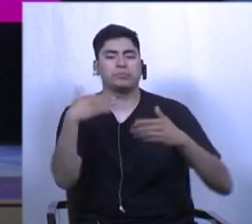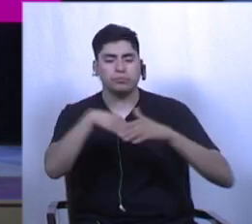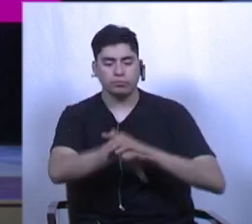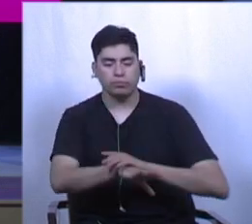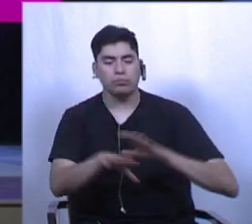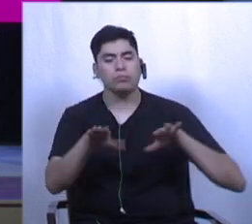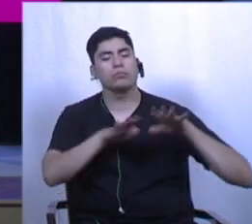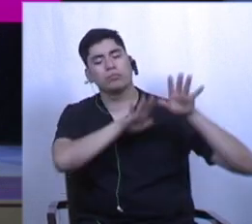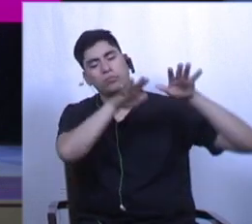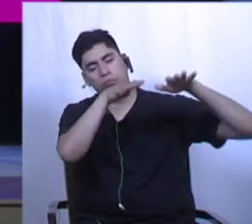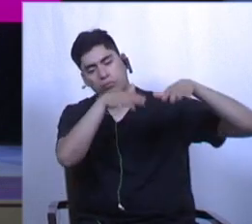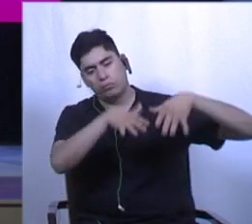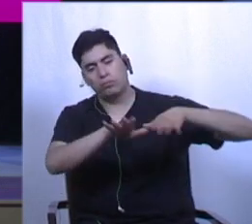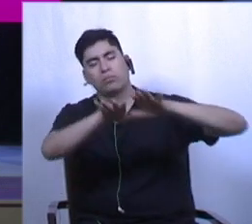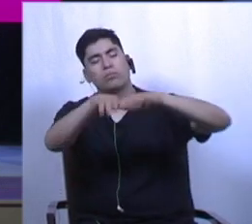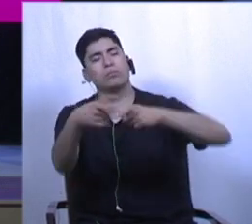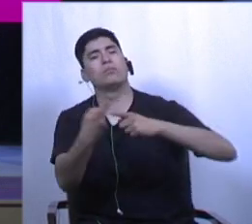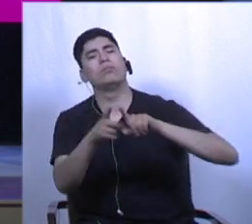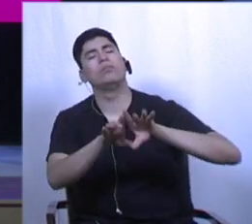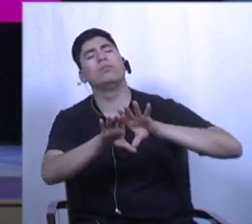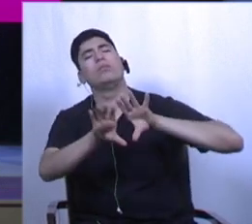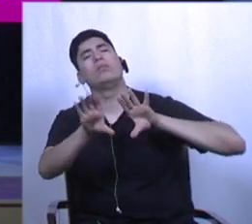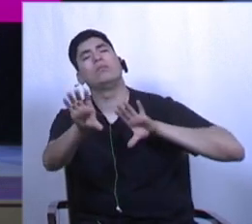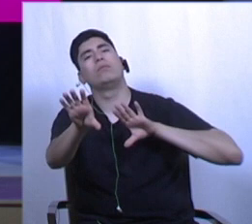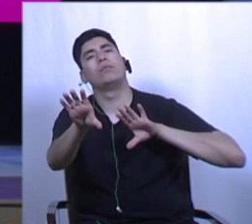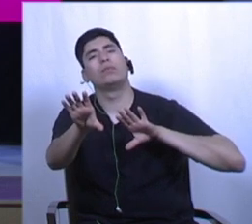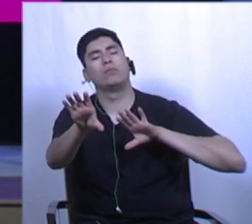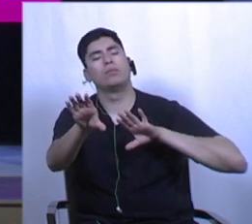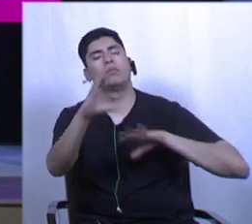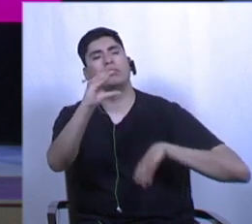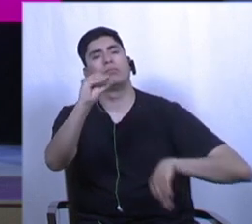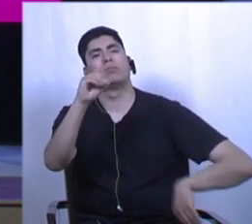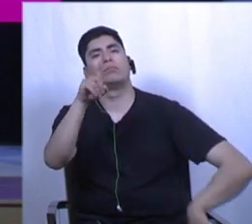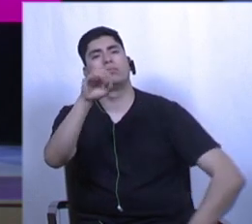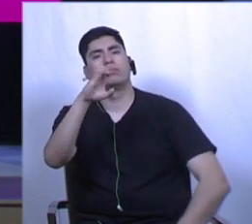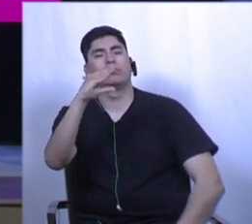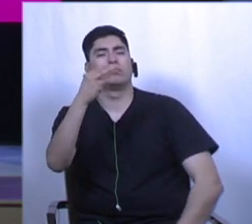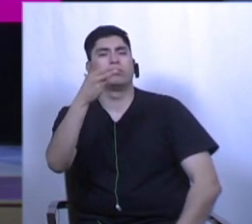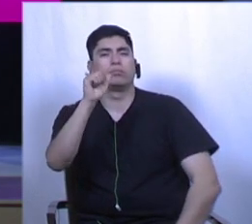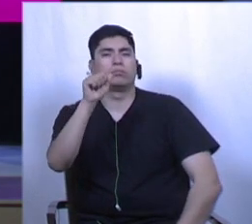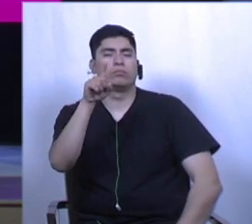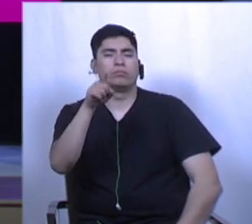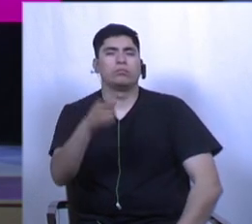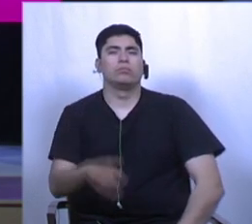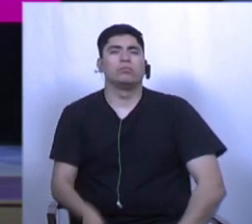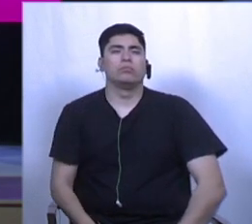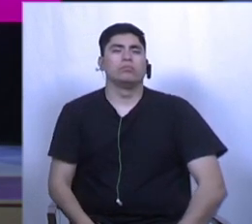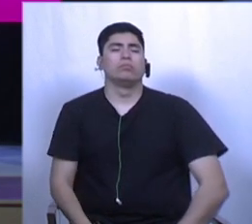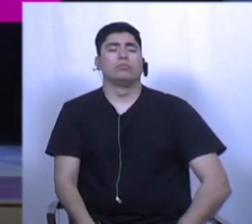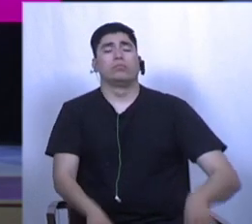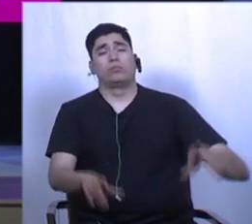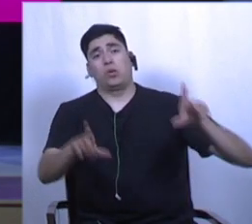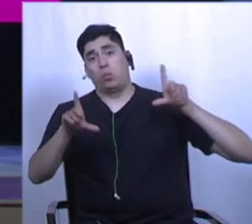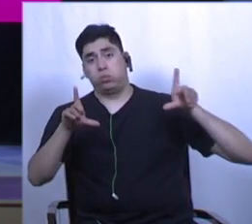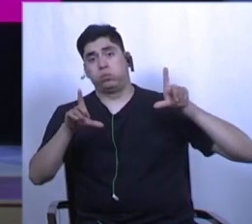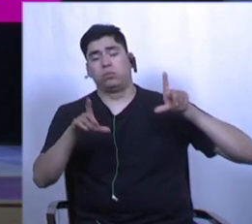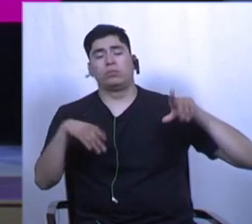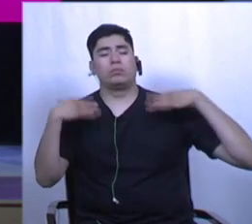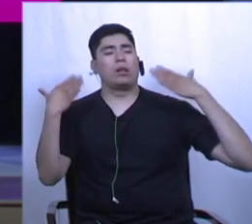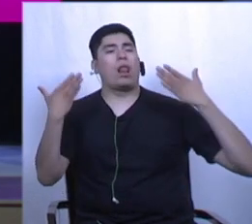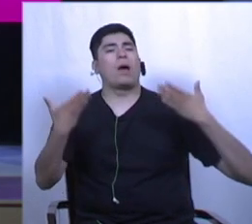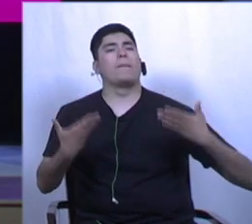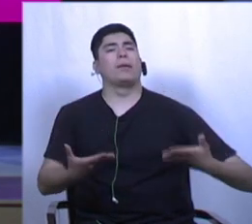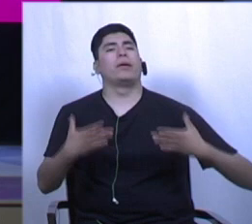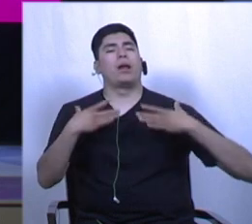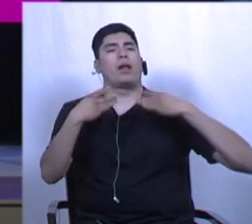océano para tratar de trabajar con distintas cosechas para ver también cuál es el efecto en las personas y